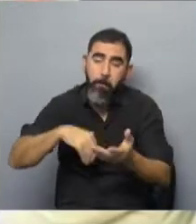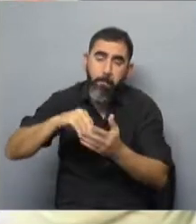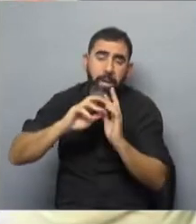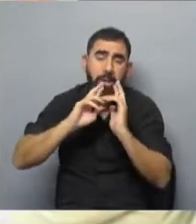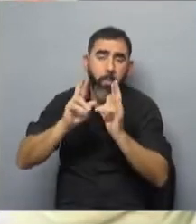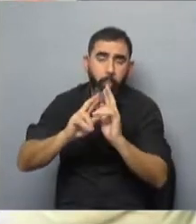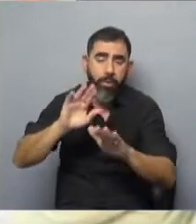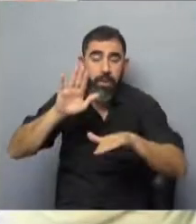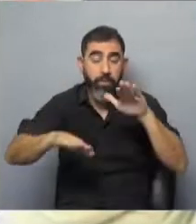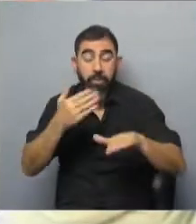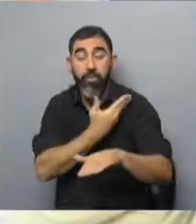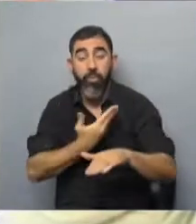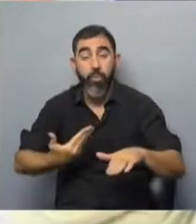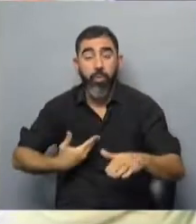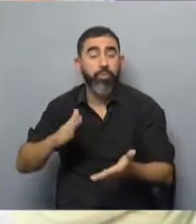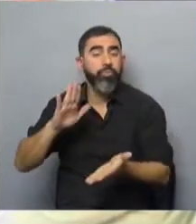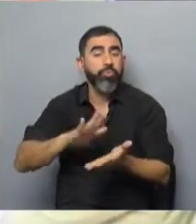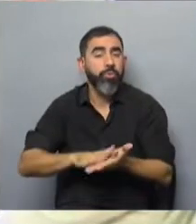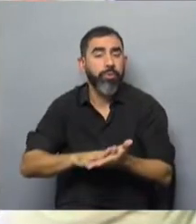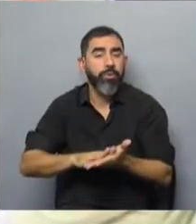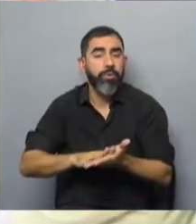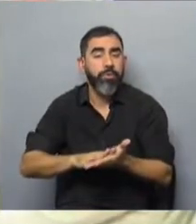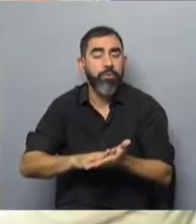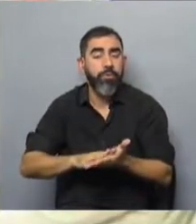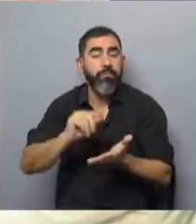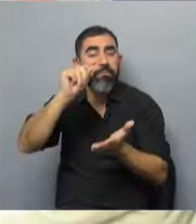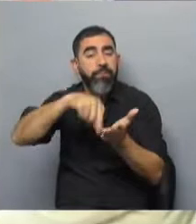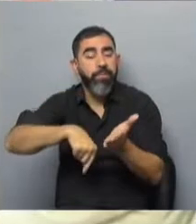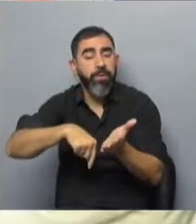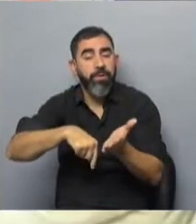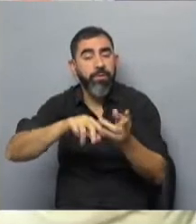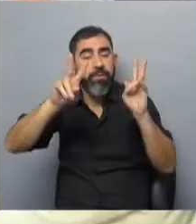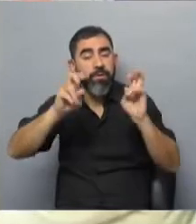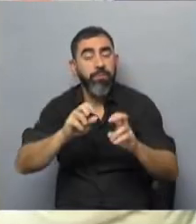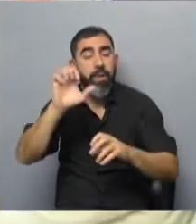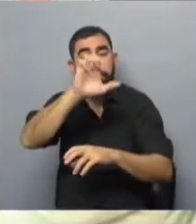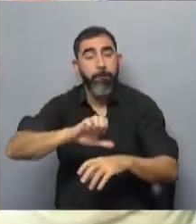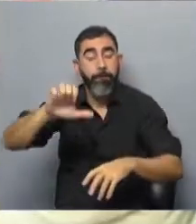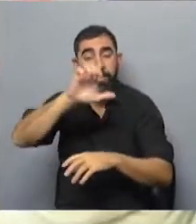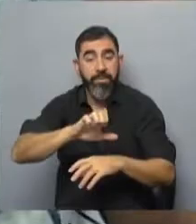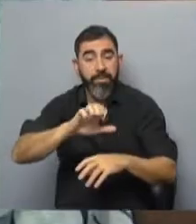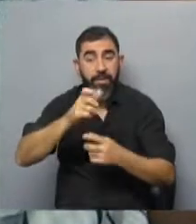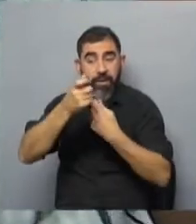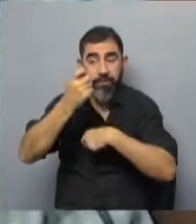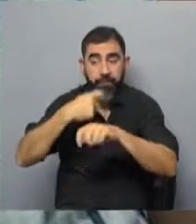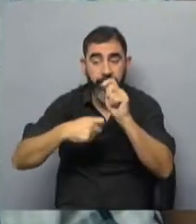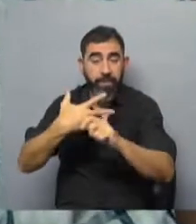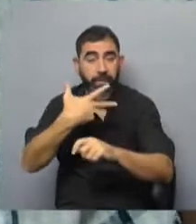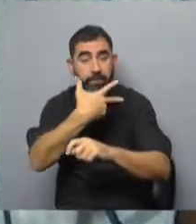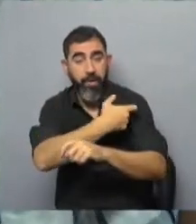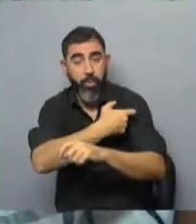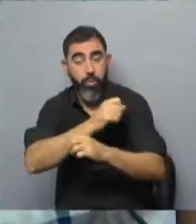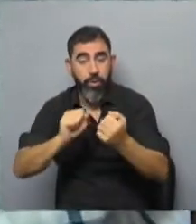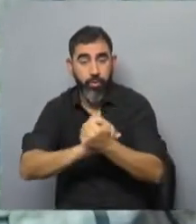el Poder Ejecutivo referido a lo que fueron las firmas de los contratos con las empresas que suministraron